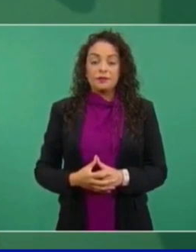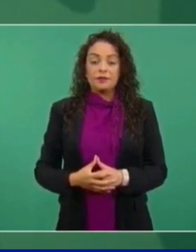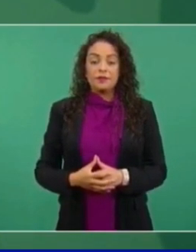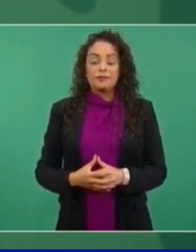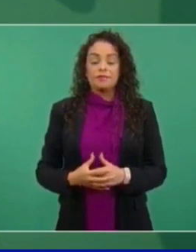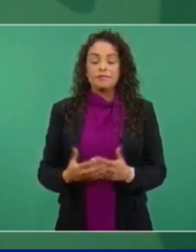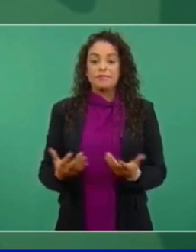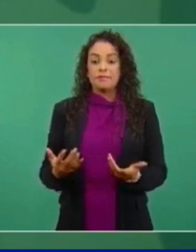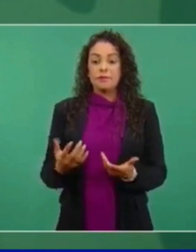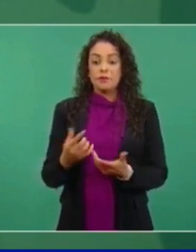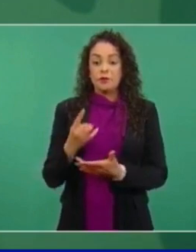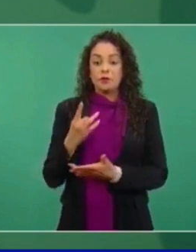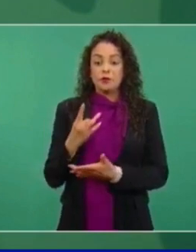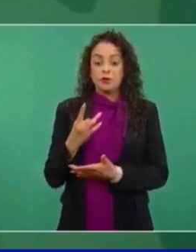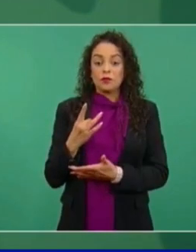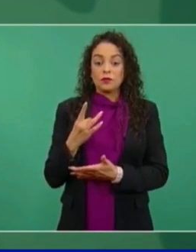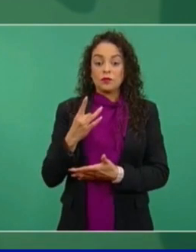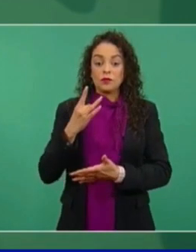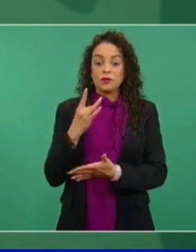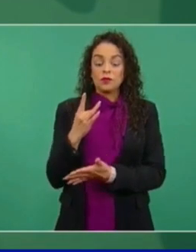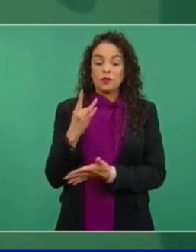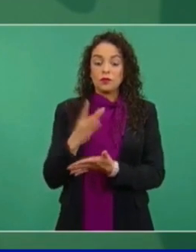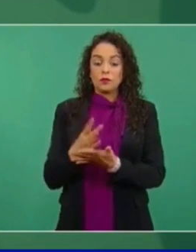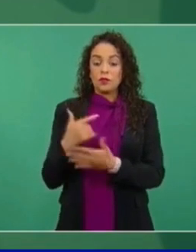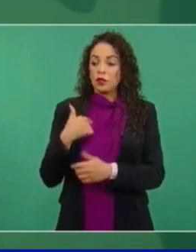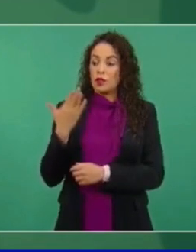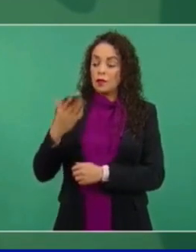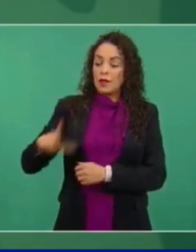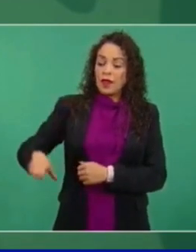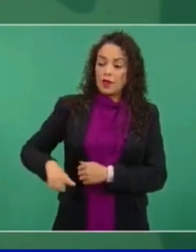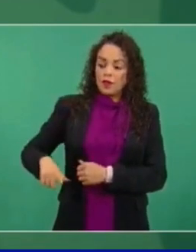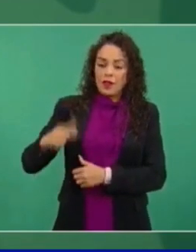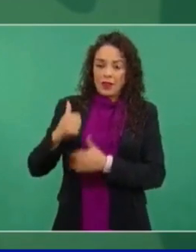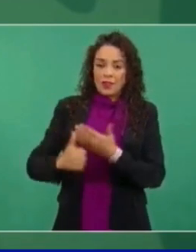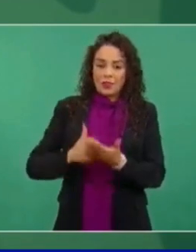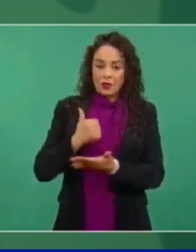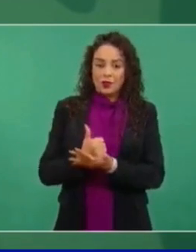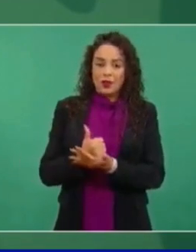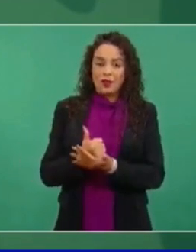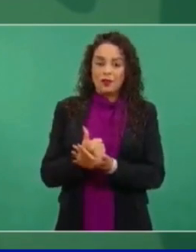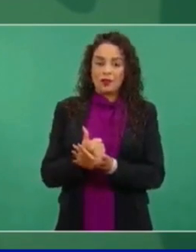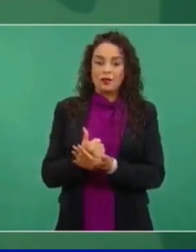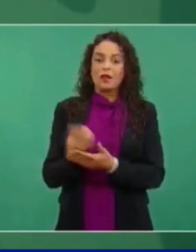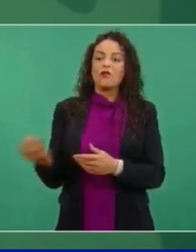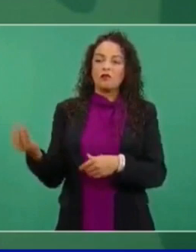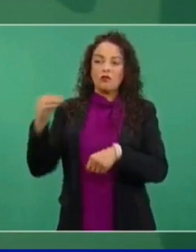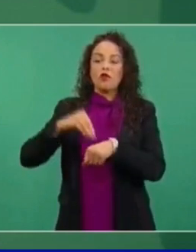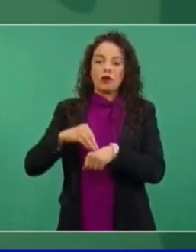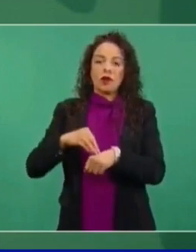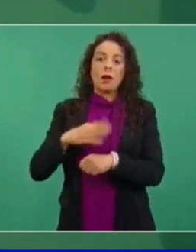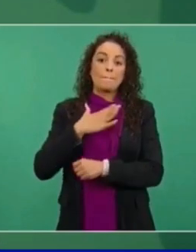pedimos al gobierno de la ciudad que instalaran baños,